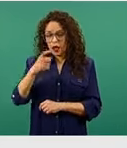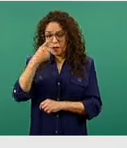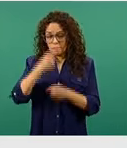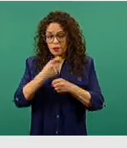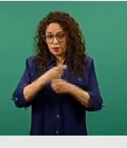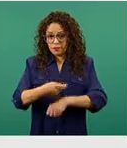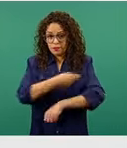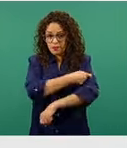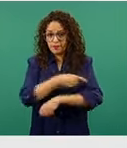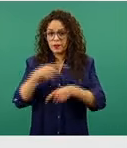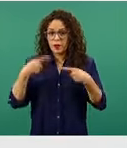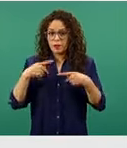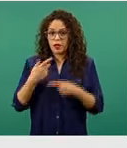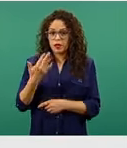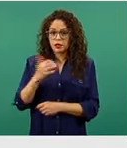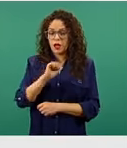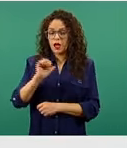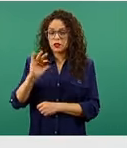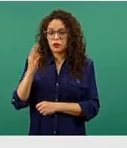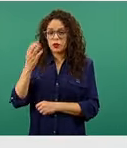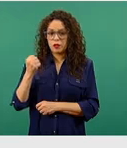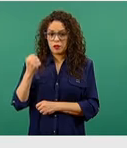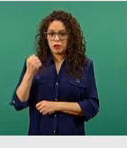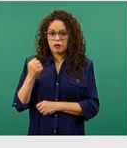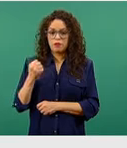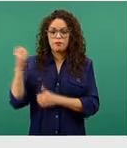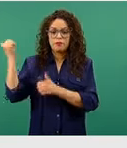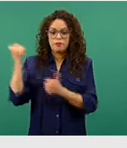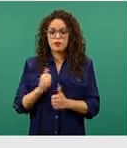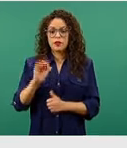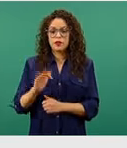a personas de 50 a 59 años llegaron